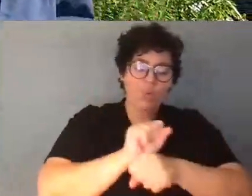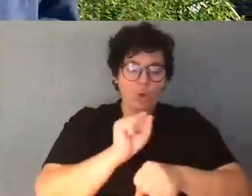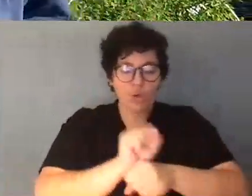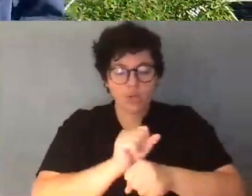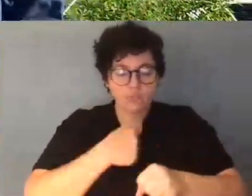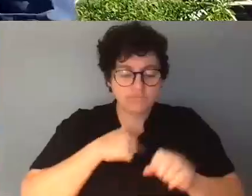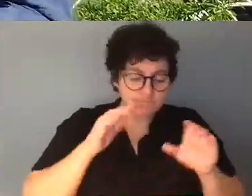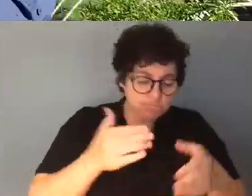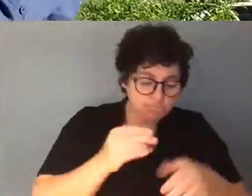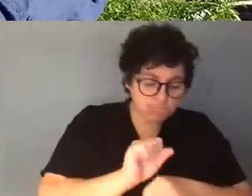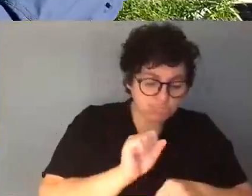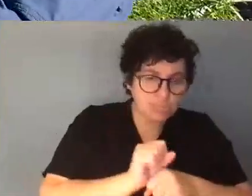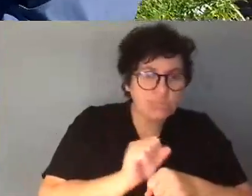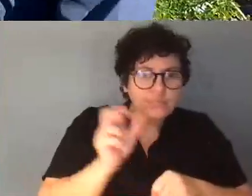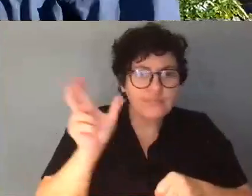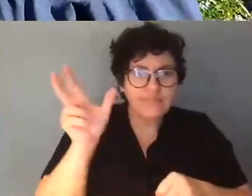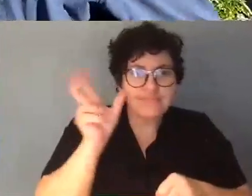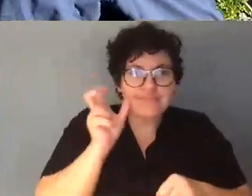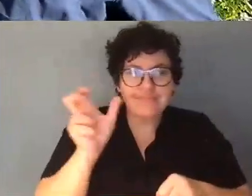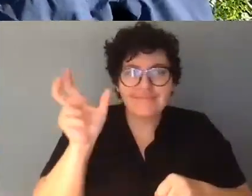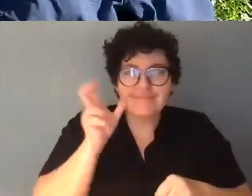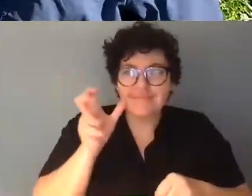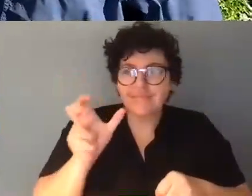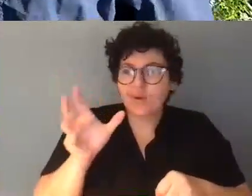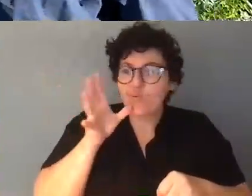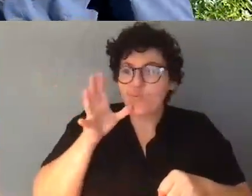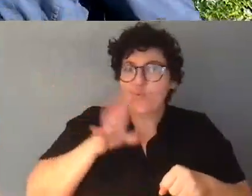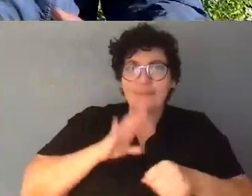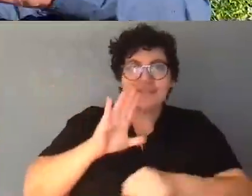Estaba trabajando, entonces las mujeres empezaron a cantar.